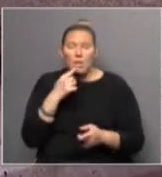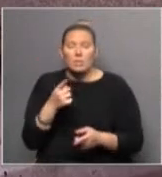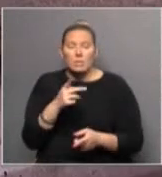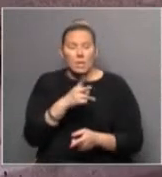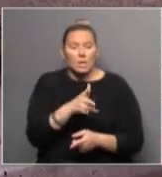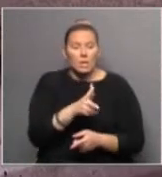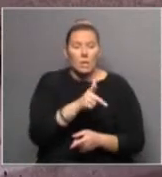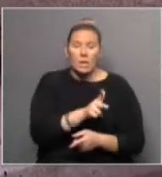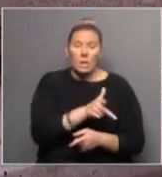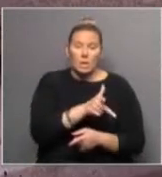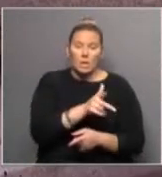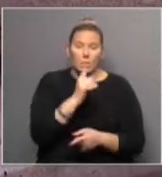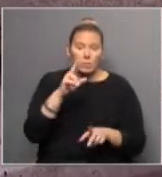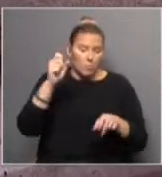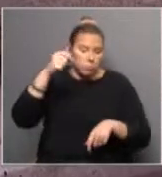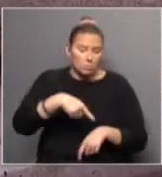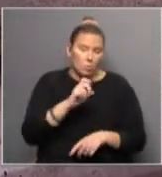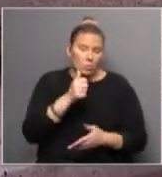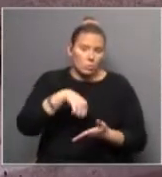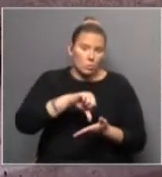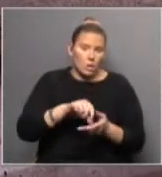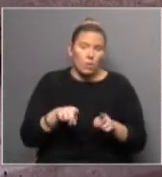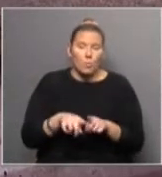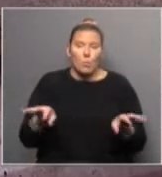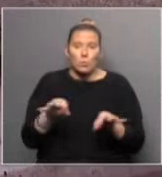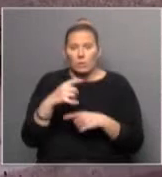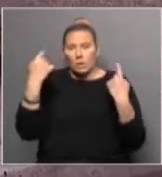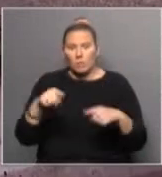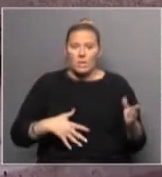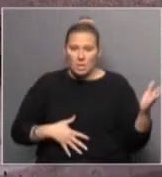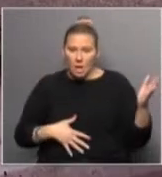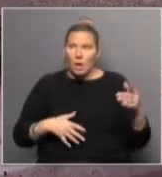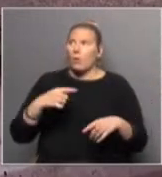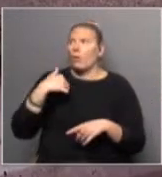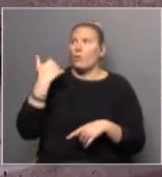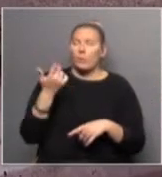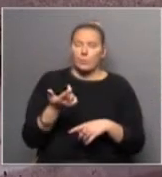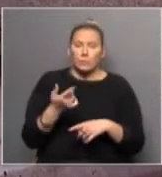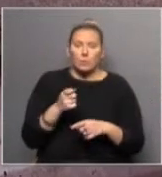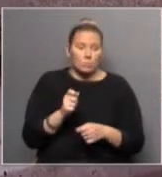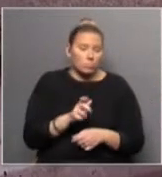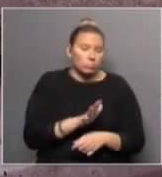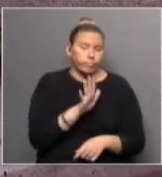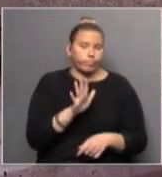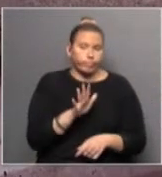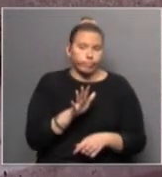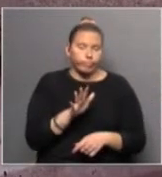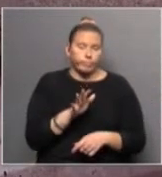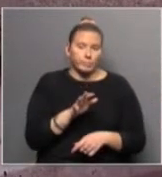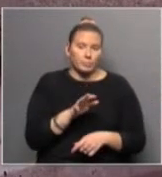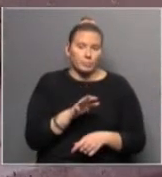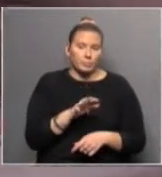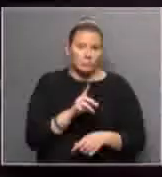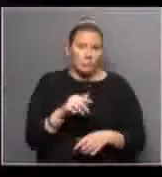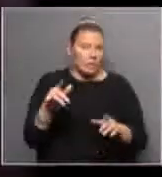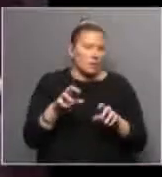una pata que es absolutamente urbana, como la tienen otras músicas, como yo qué sé, el tango, y que es una pata que tiene que ver con